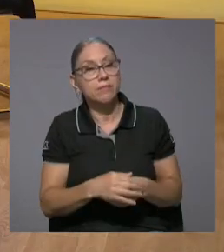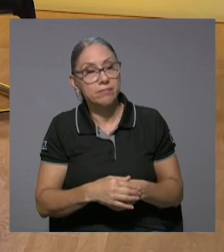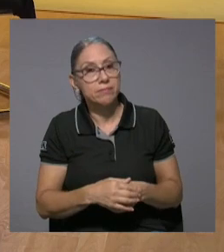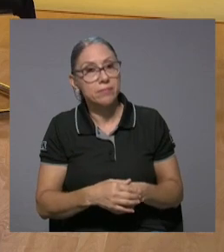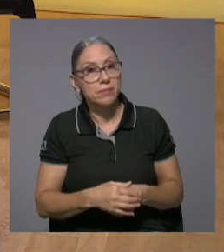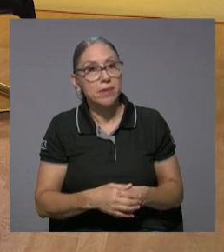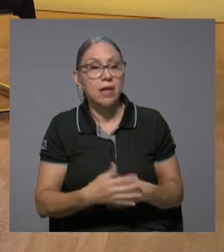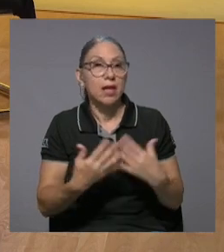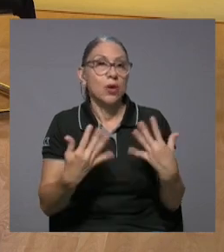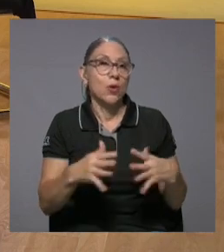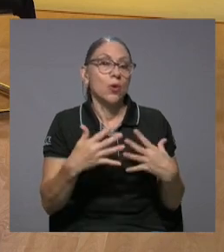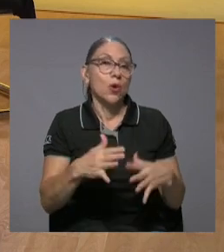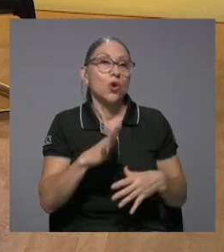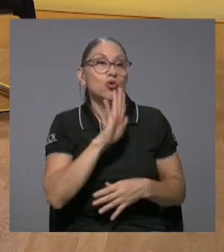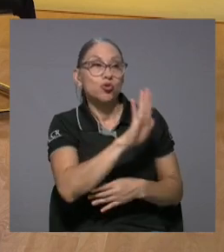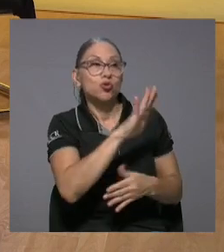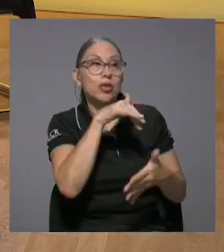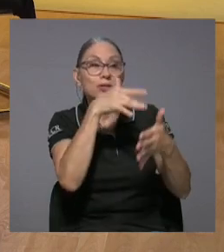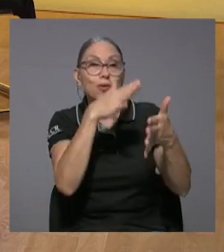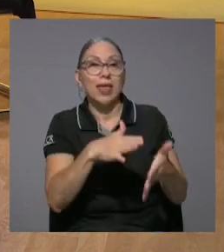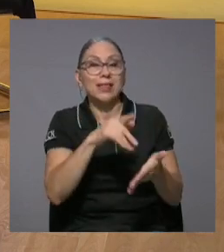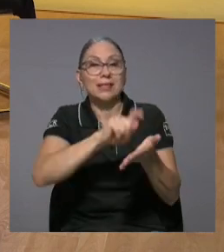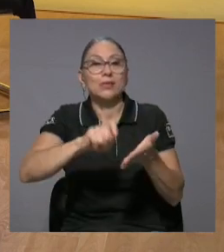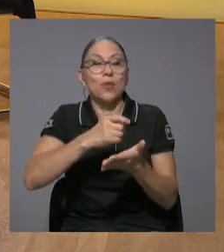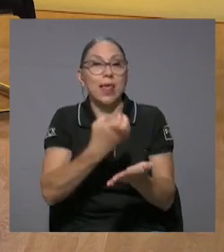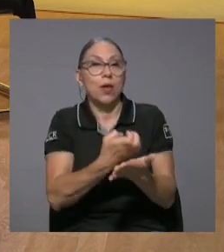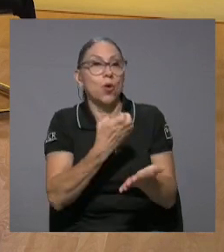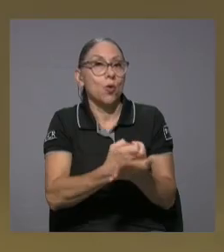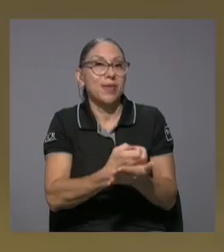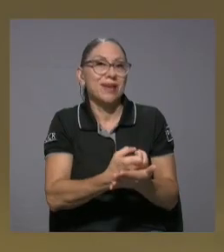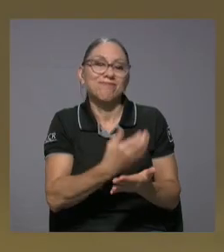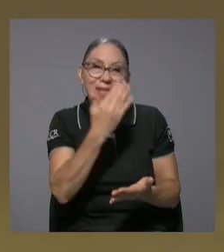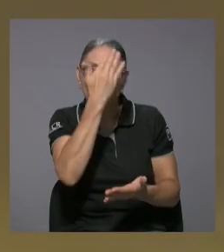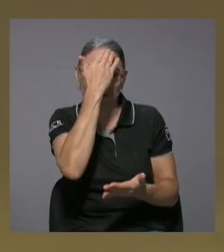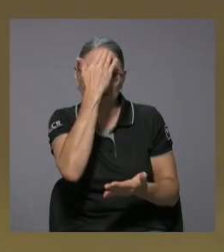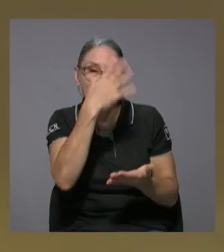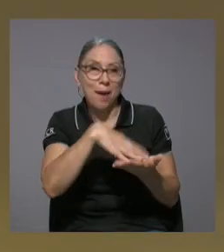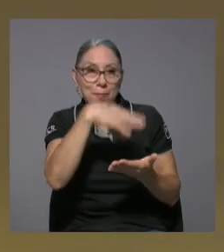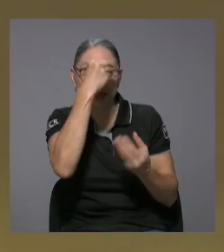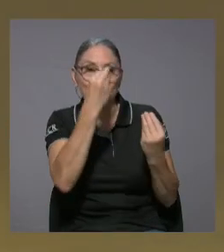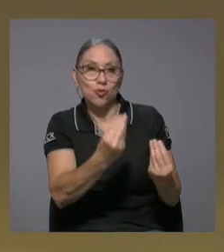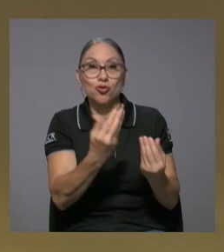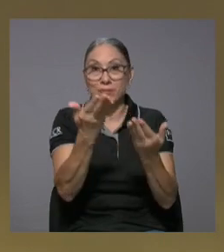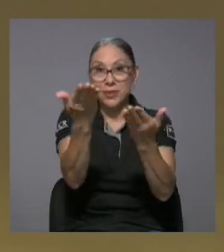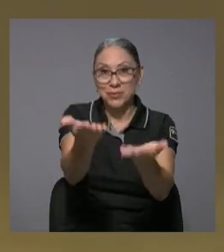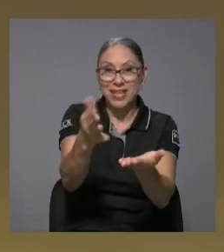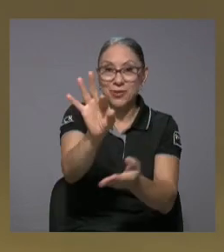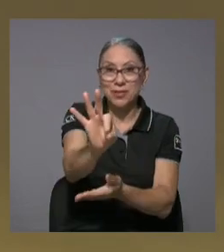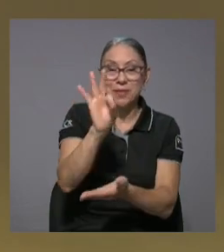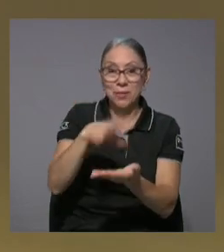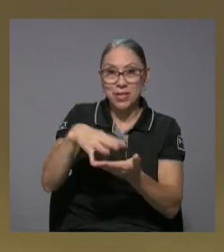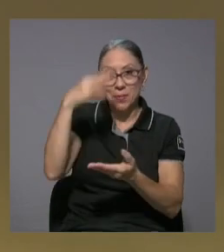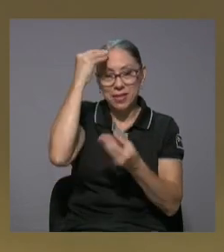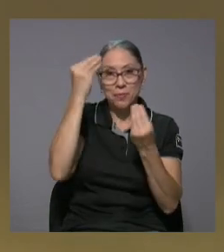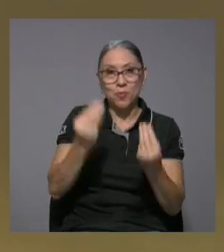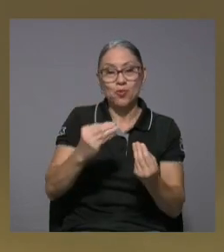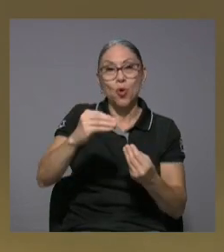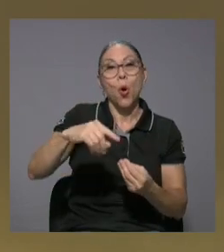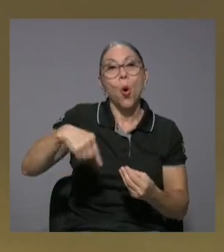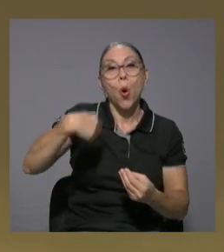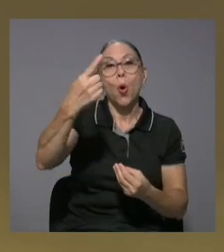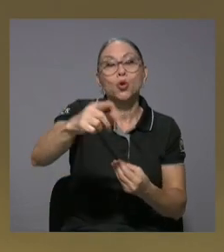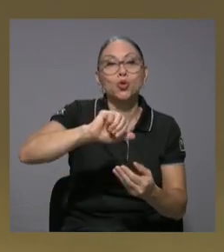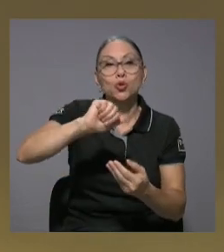Deben aprender sus estudiantes en la Escuela de Economía mucho, y a las amigas y amigos los invitamos a que aprendan mucho en los otros programas de